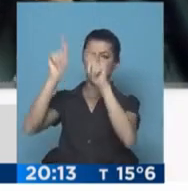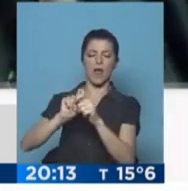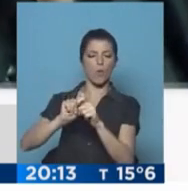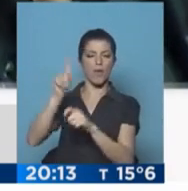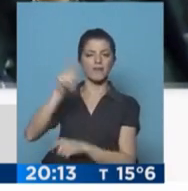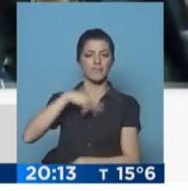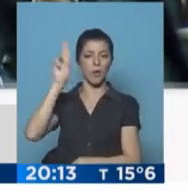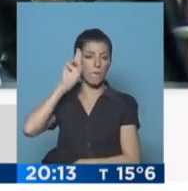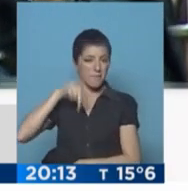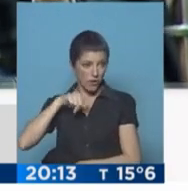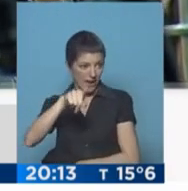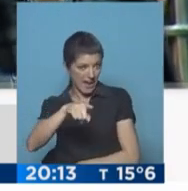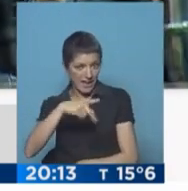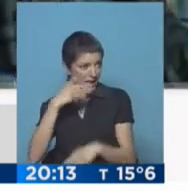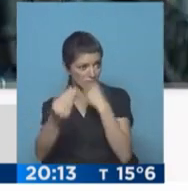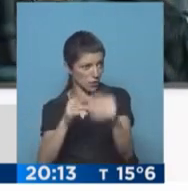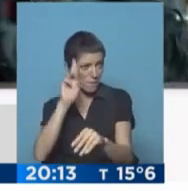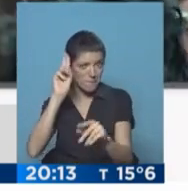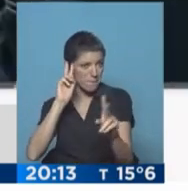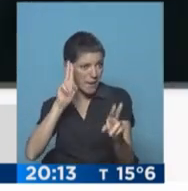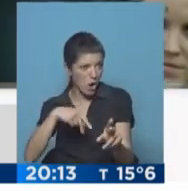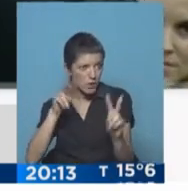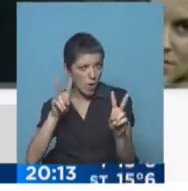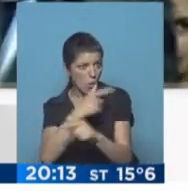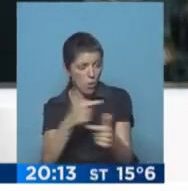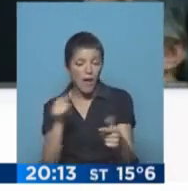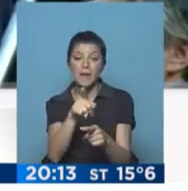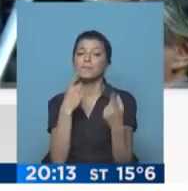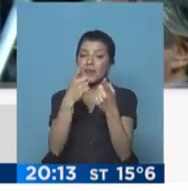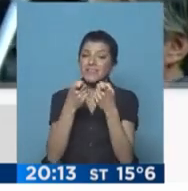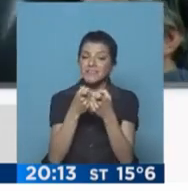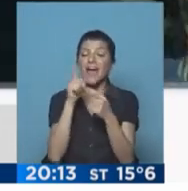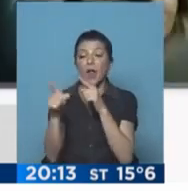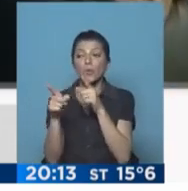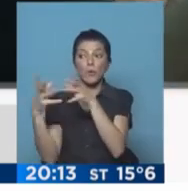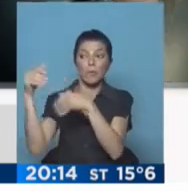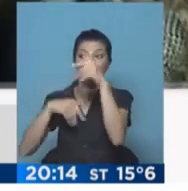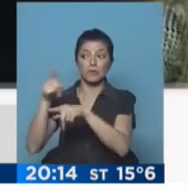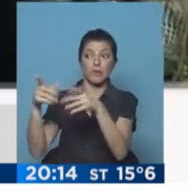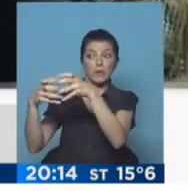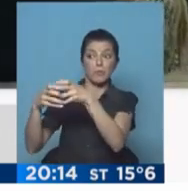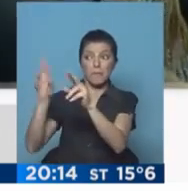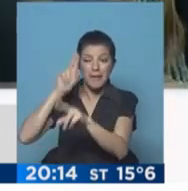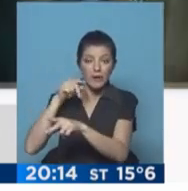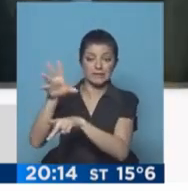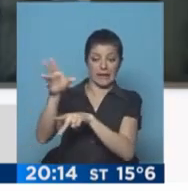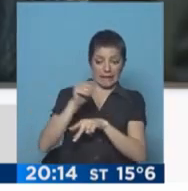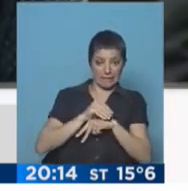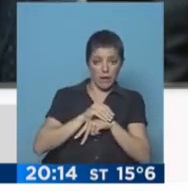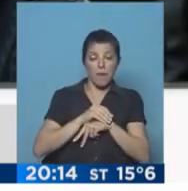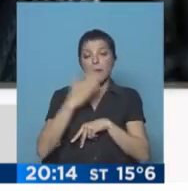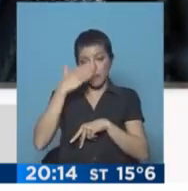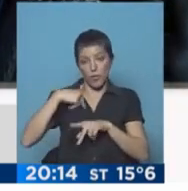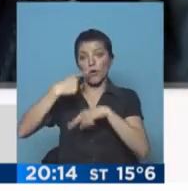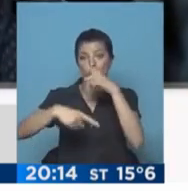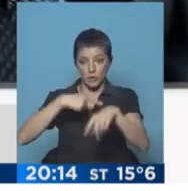candidato que no es peronista, que necesita sacar algunos votos del peronismo para llegar o entrar a la segunda